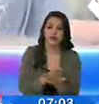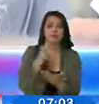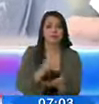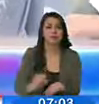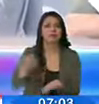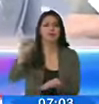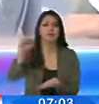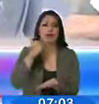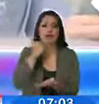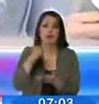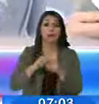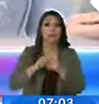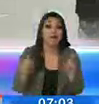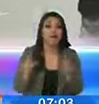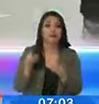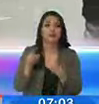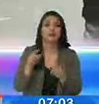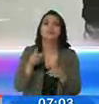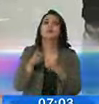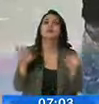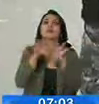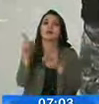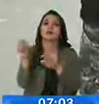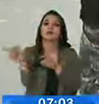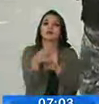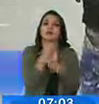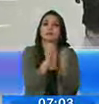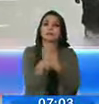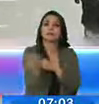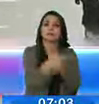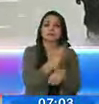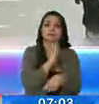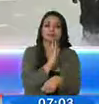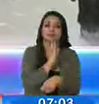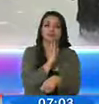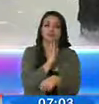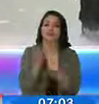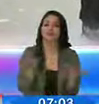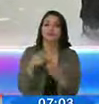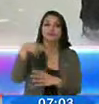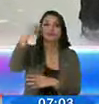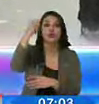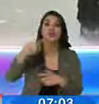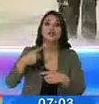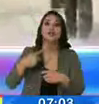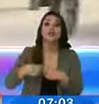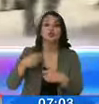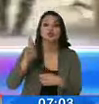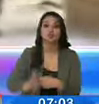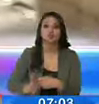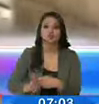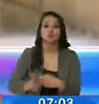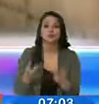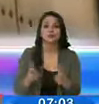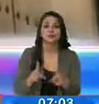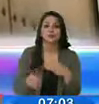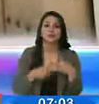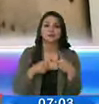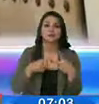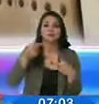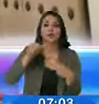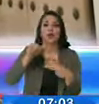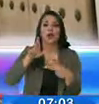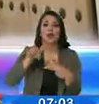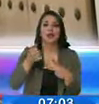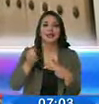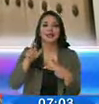es pasar a los Estados Unidos. Los allanamientos se realizaron en el norte y sur del distrito metropolitano, así como en la ciudad de Gualaquiza, en